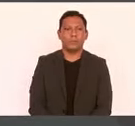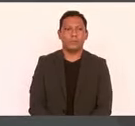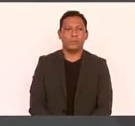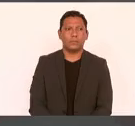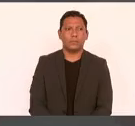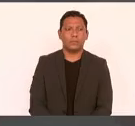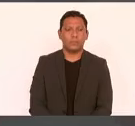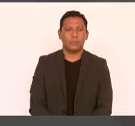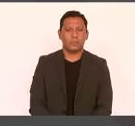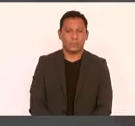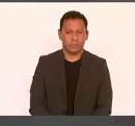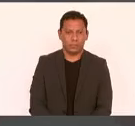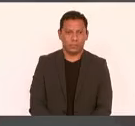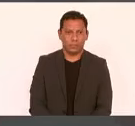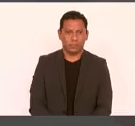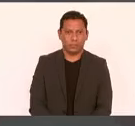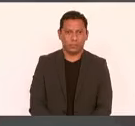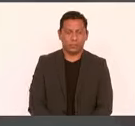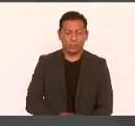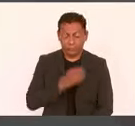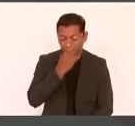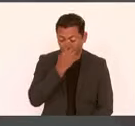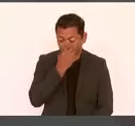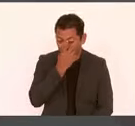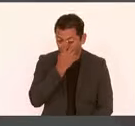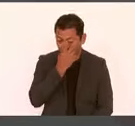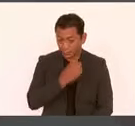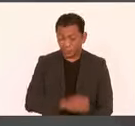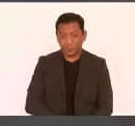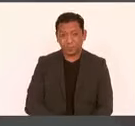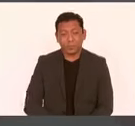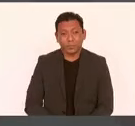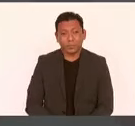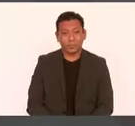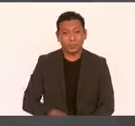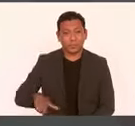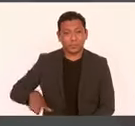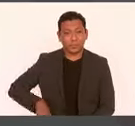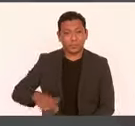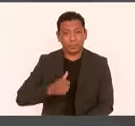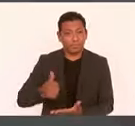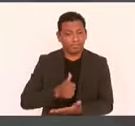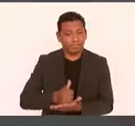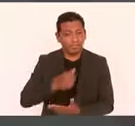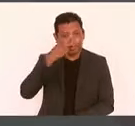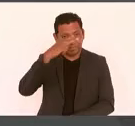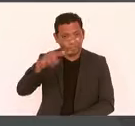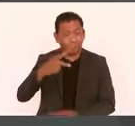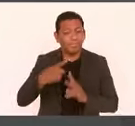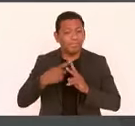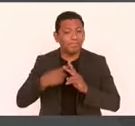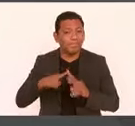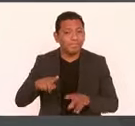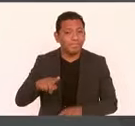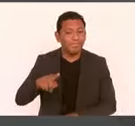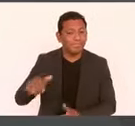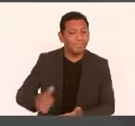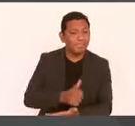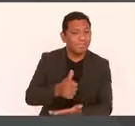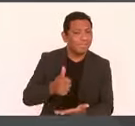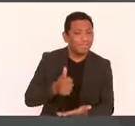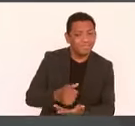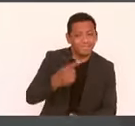Ahí está. Encontramos, cuando llegamos al gobierno de la Ciudad de México, una ciudad en donde habían pasado